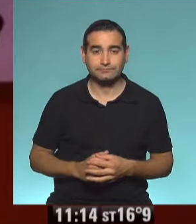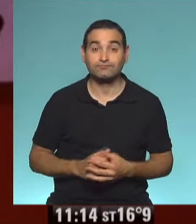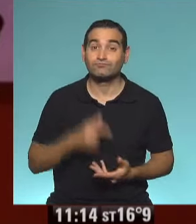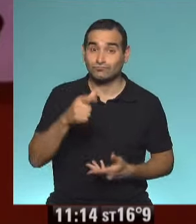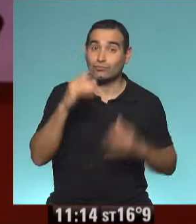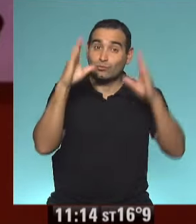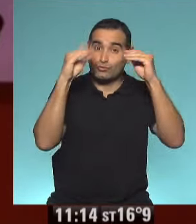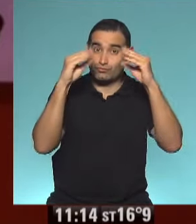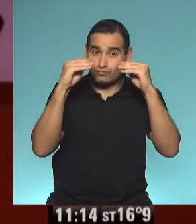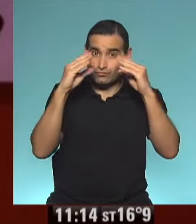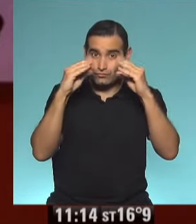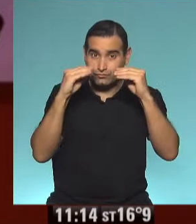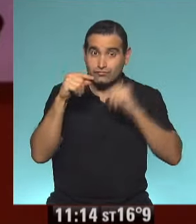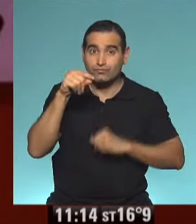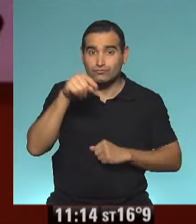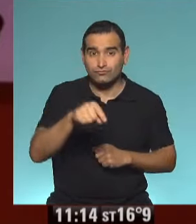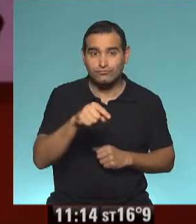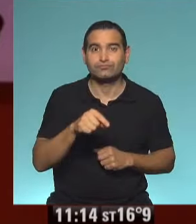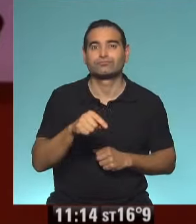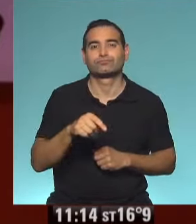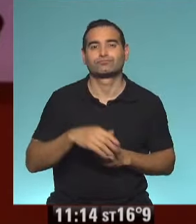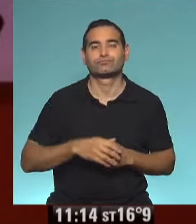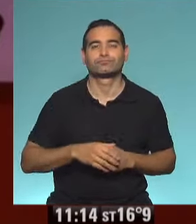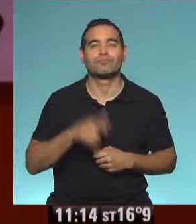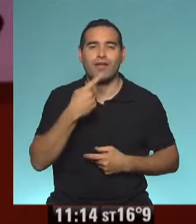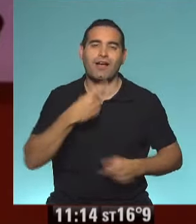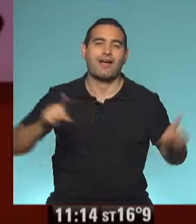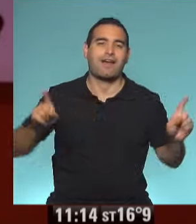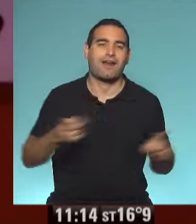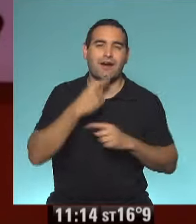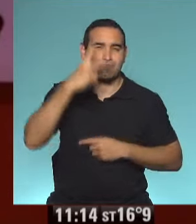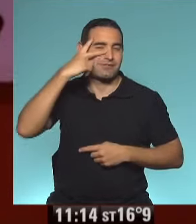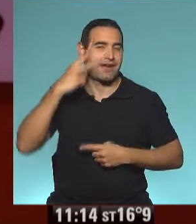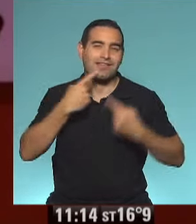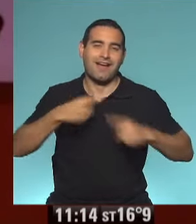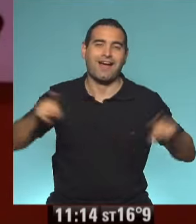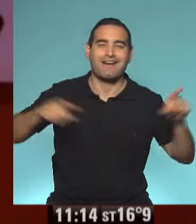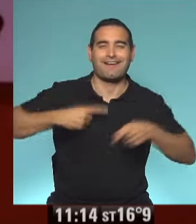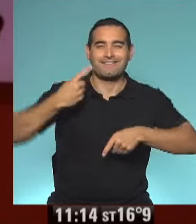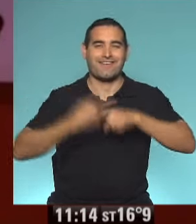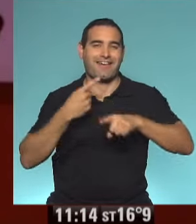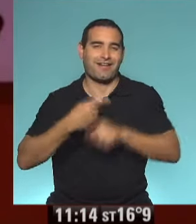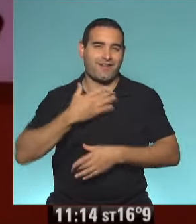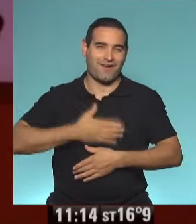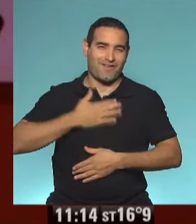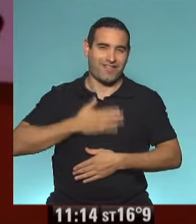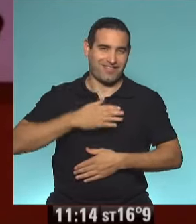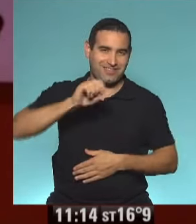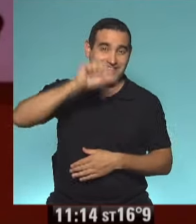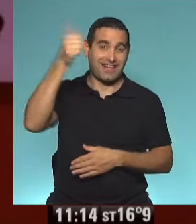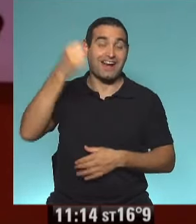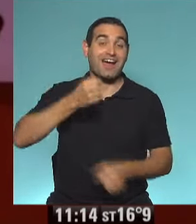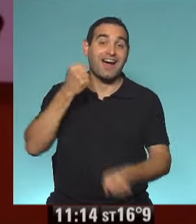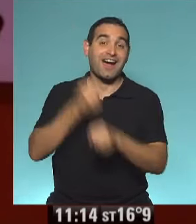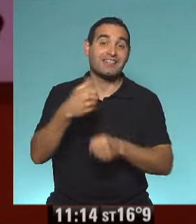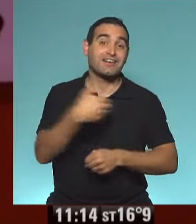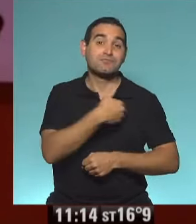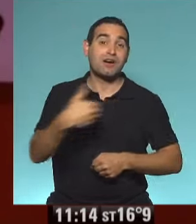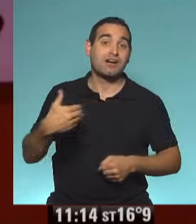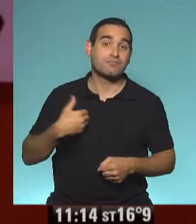en el Chapiro Verde atronaron las canciones de piratas festejando el episodio hasta que Mamá